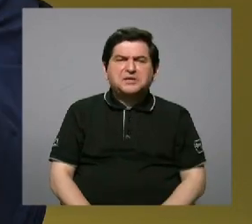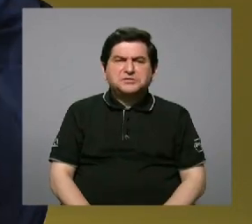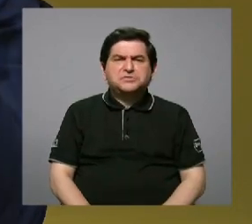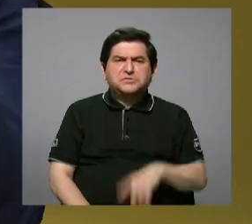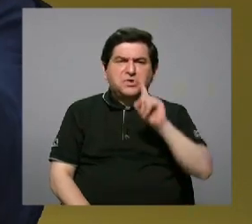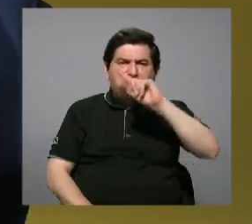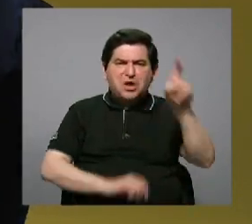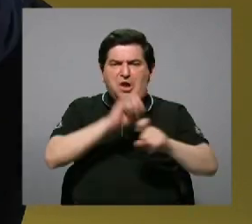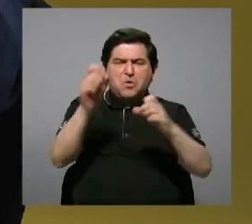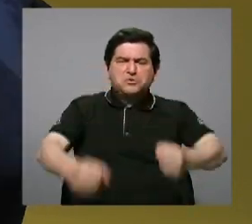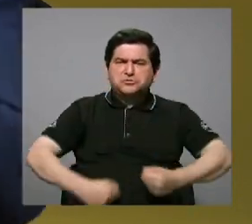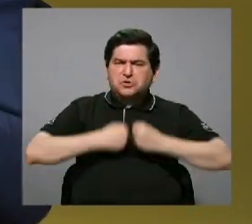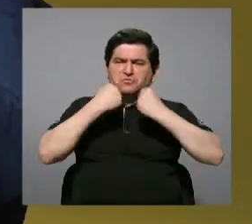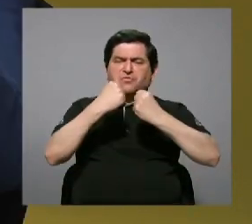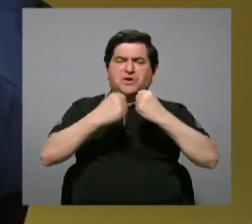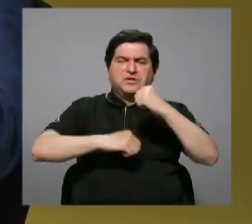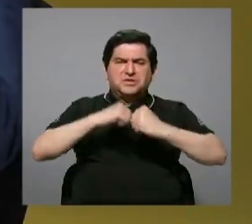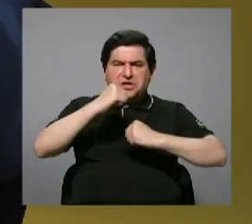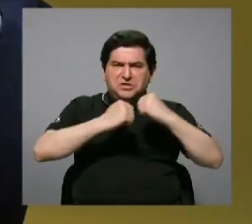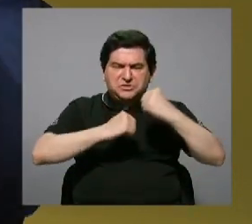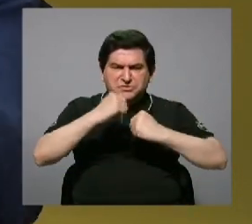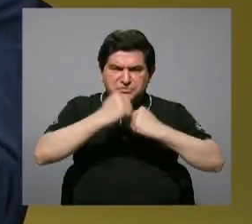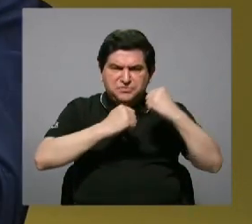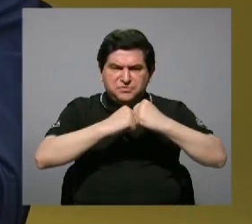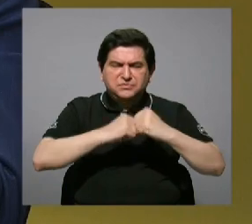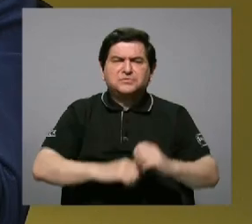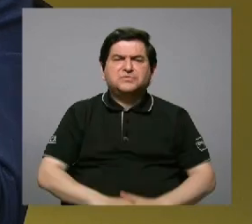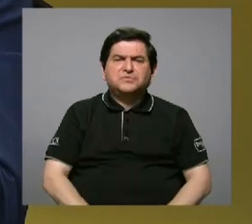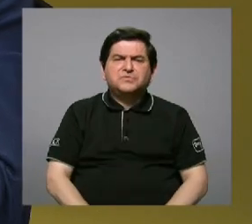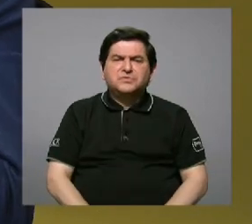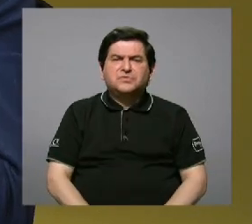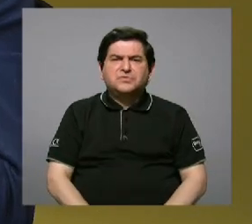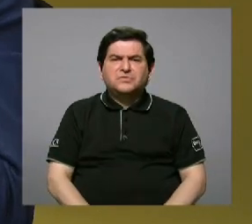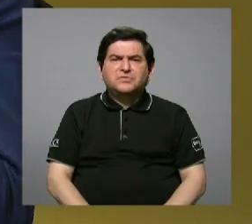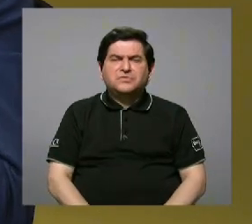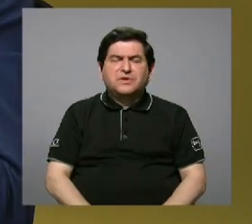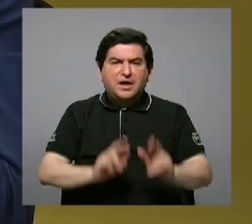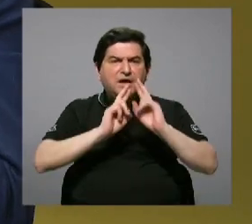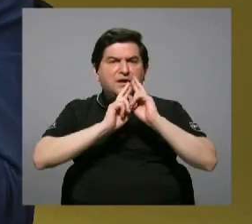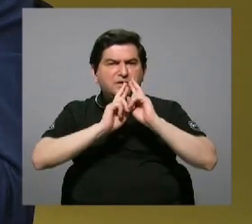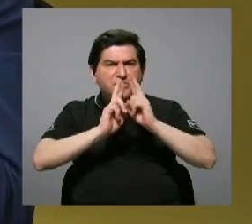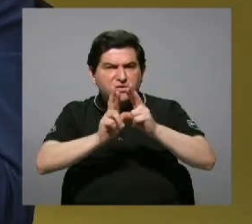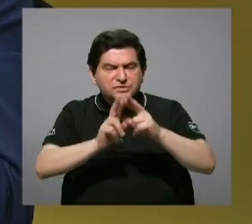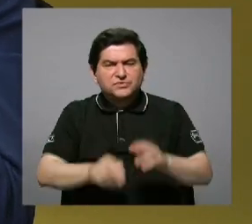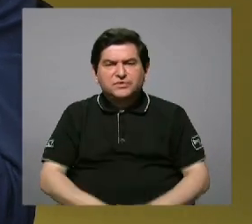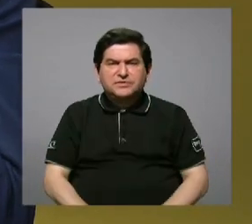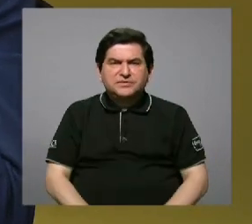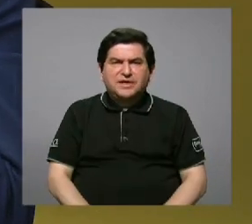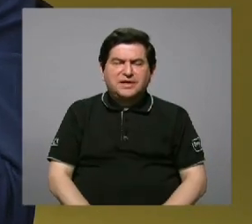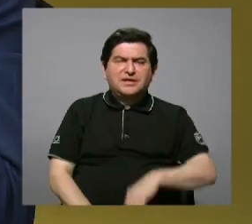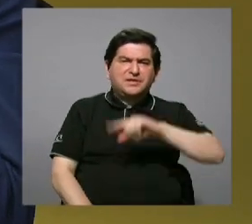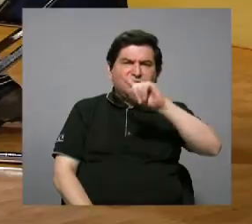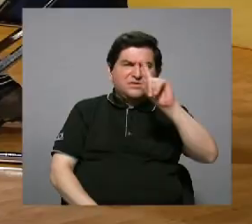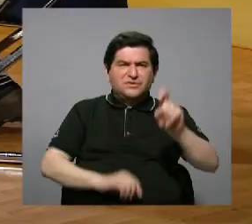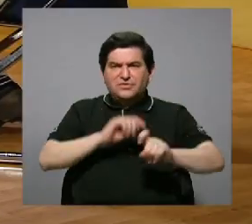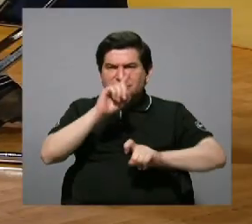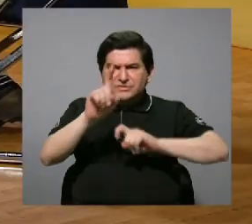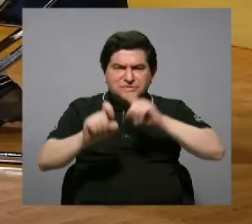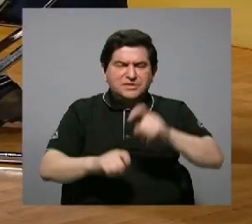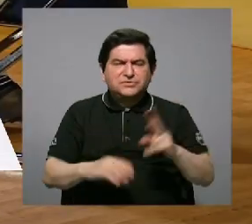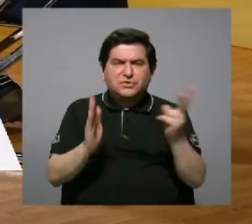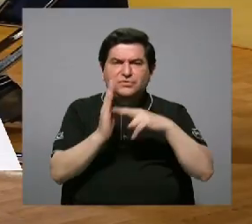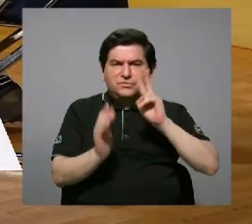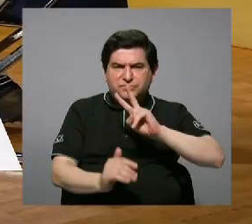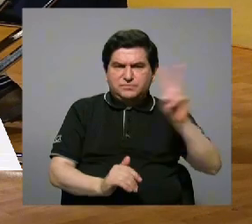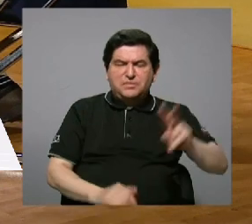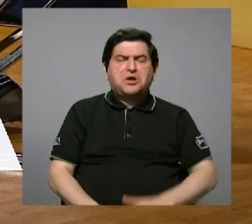robusta, con una estructuración como se deriva del censo del 2022, de manera que es